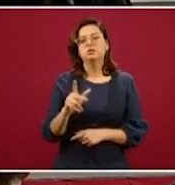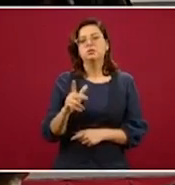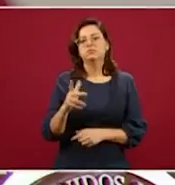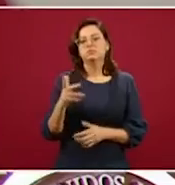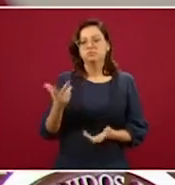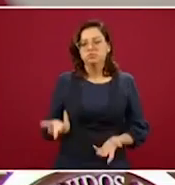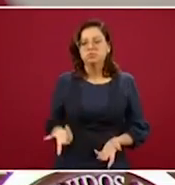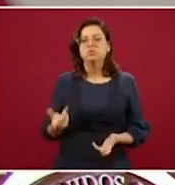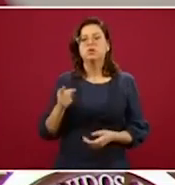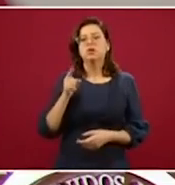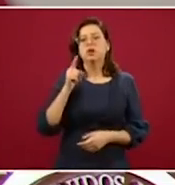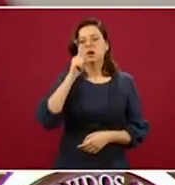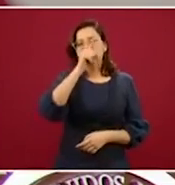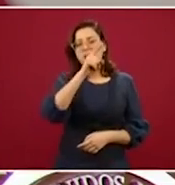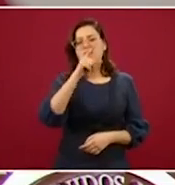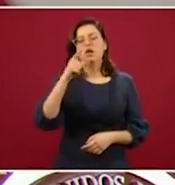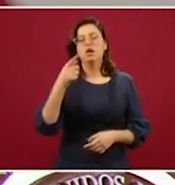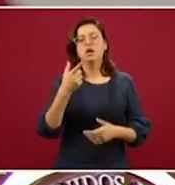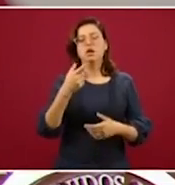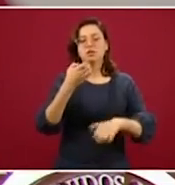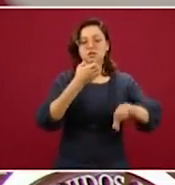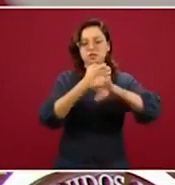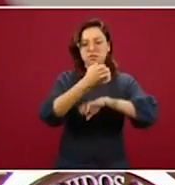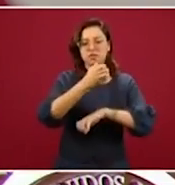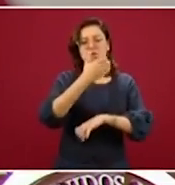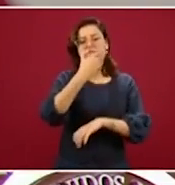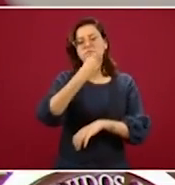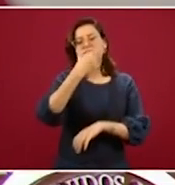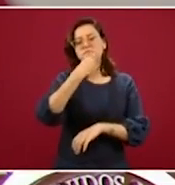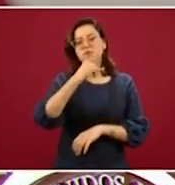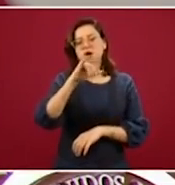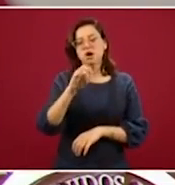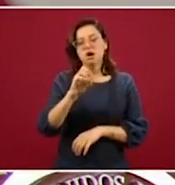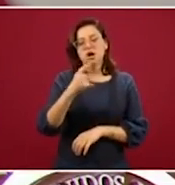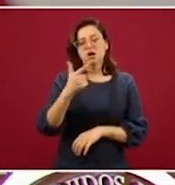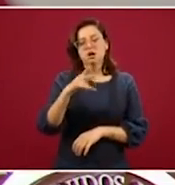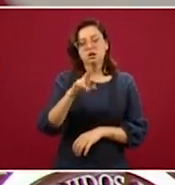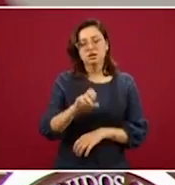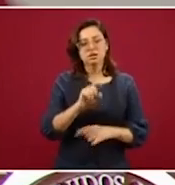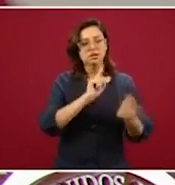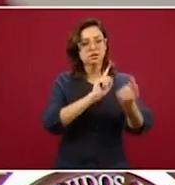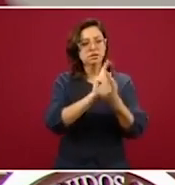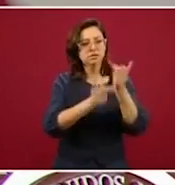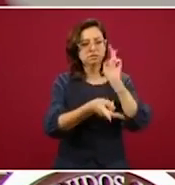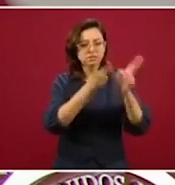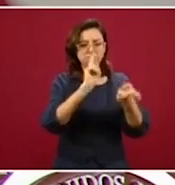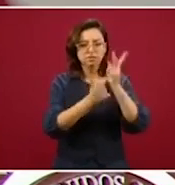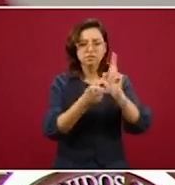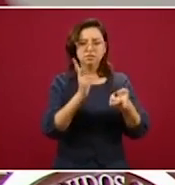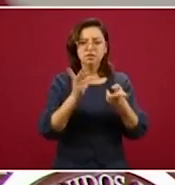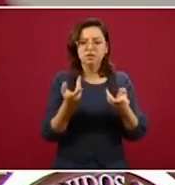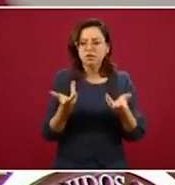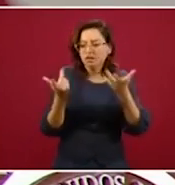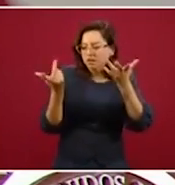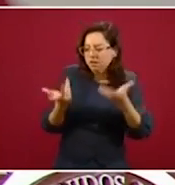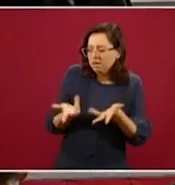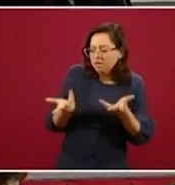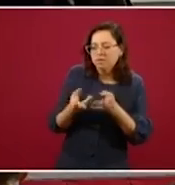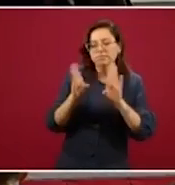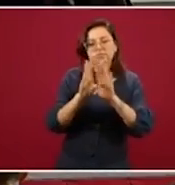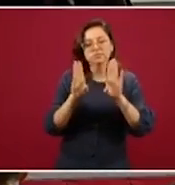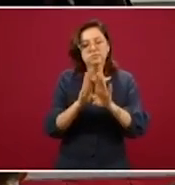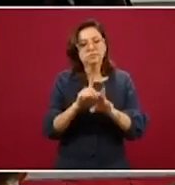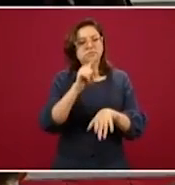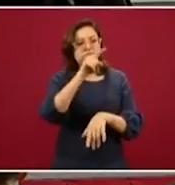el delegado estatal de allá, con Jorge Tadei, para decir qué podemos hacer. Nos han encargado él